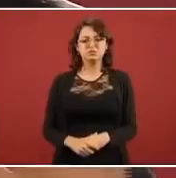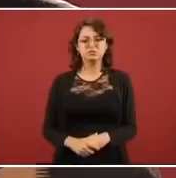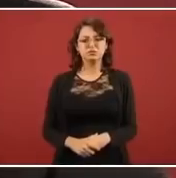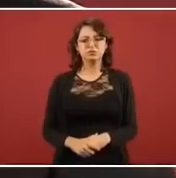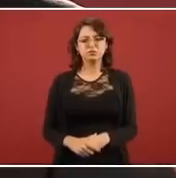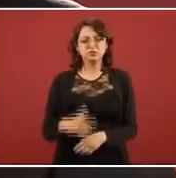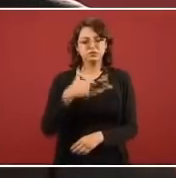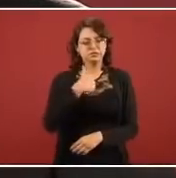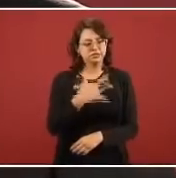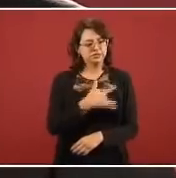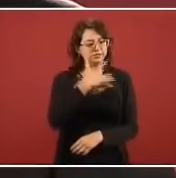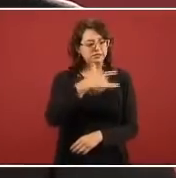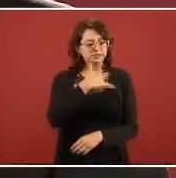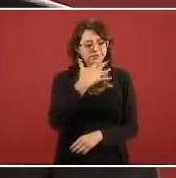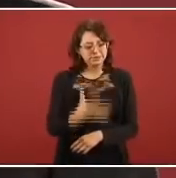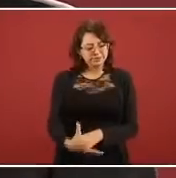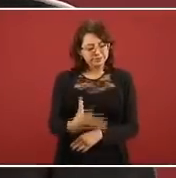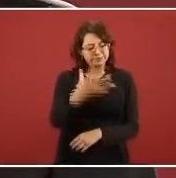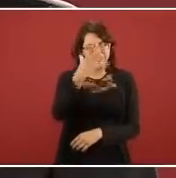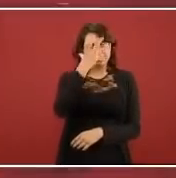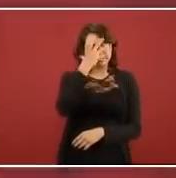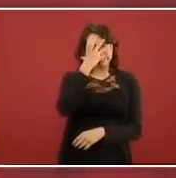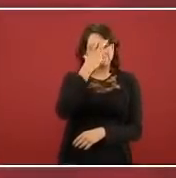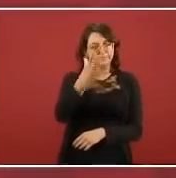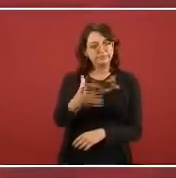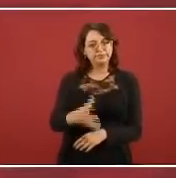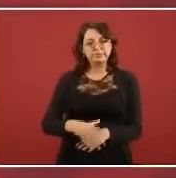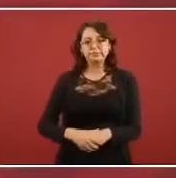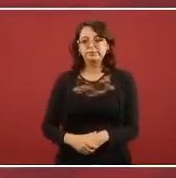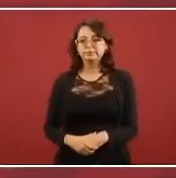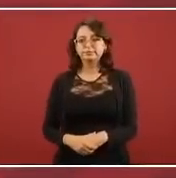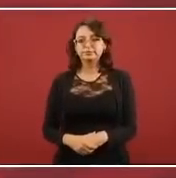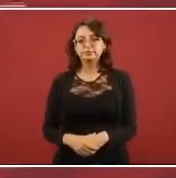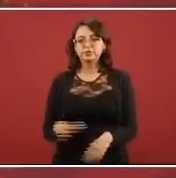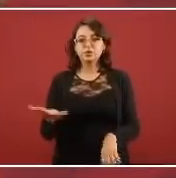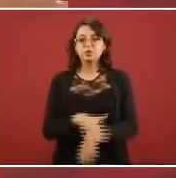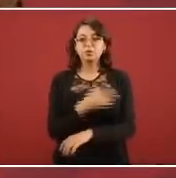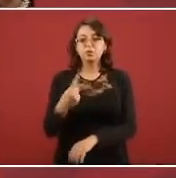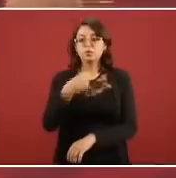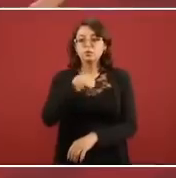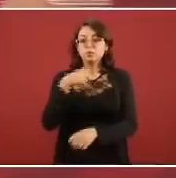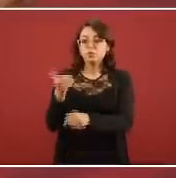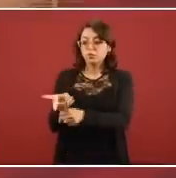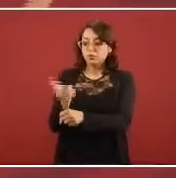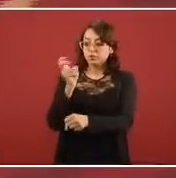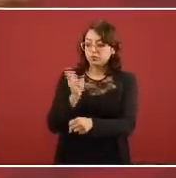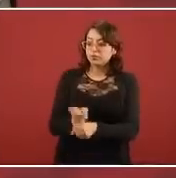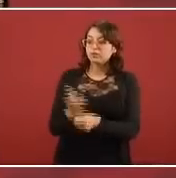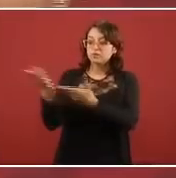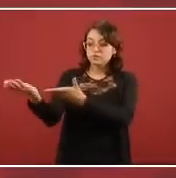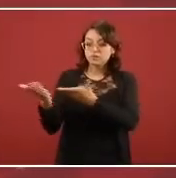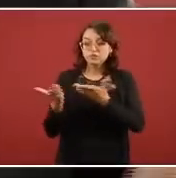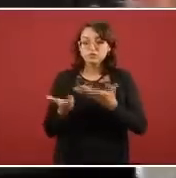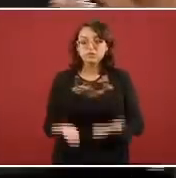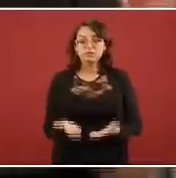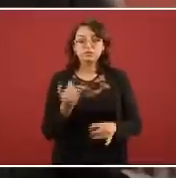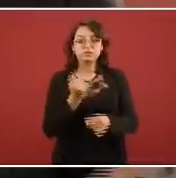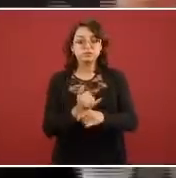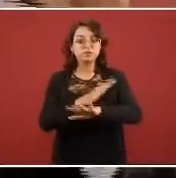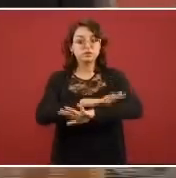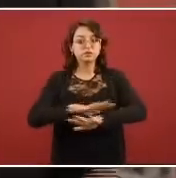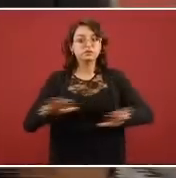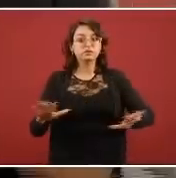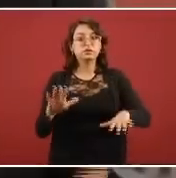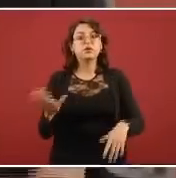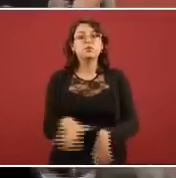que me apena cuando me entero, porque los invito para que vengan al informe, porque